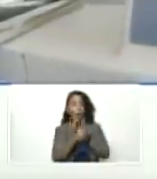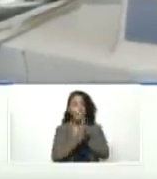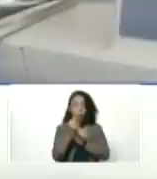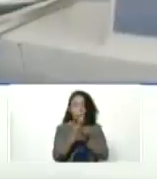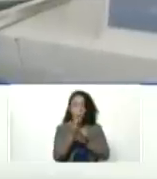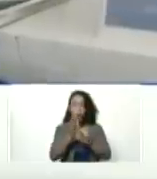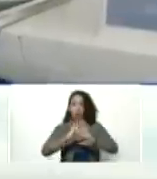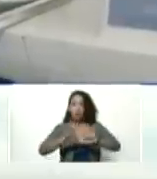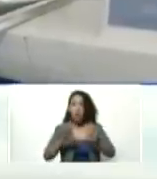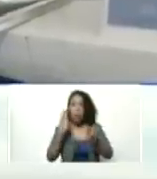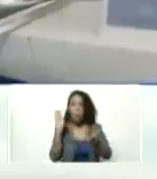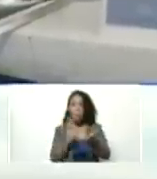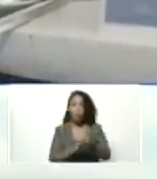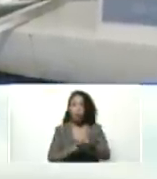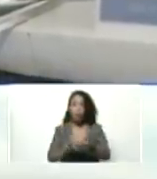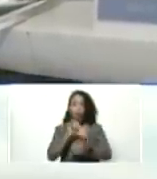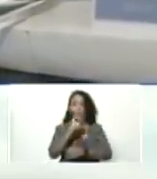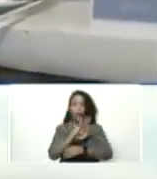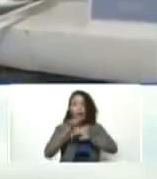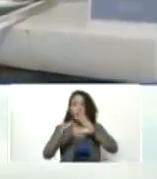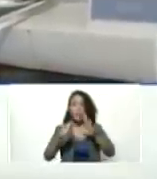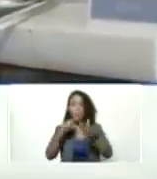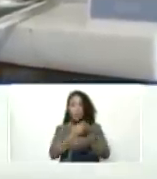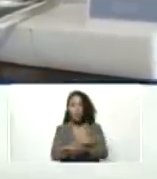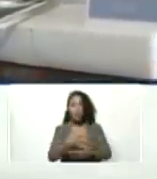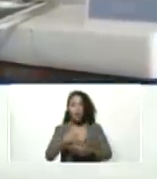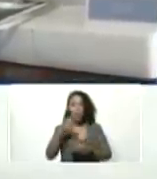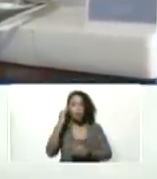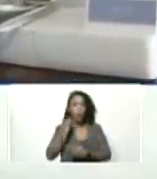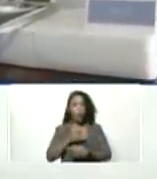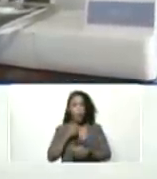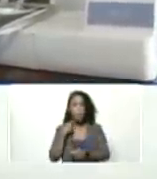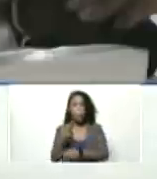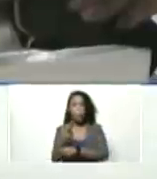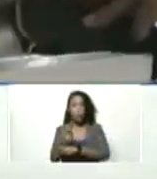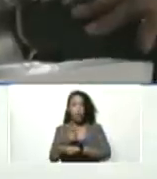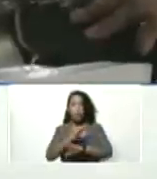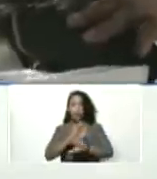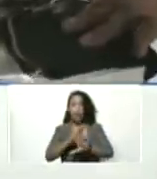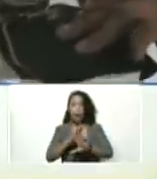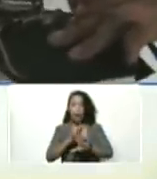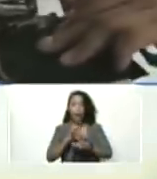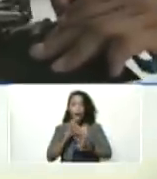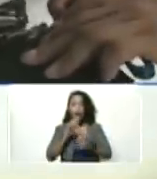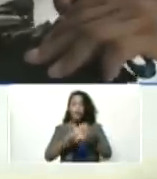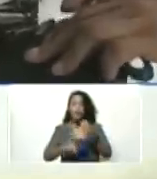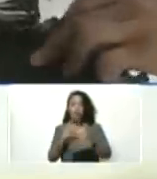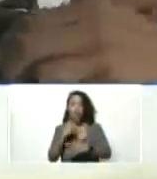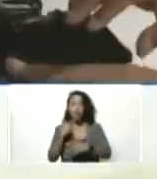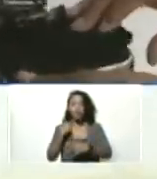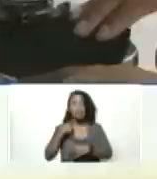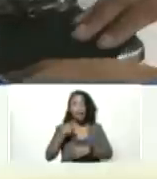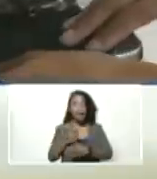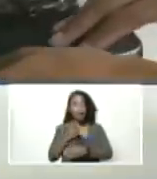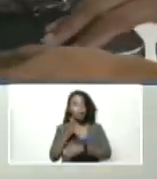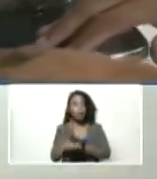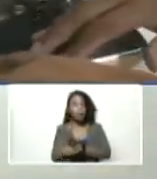Ya yo le metí 46 millones de bolívares al fondo y ya el fondo tiene que ir, mira, aflojando la